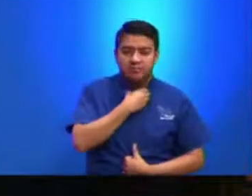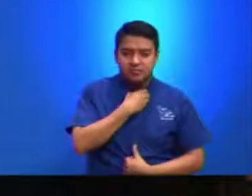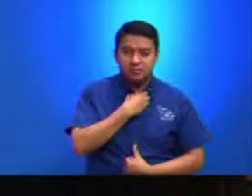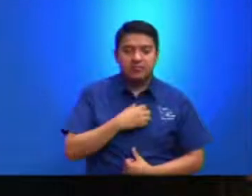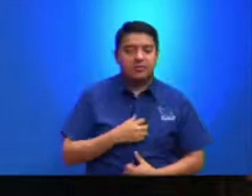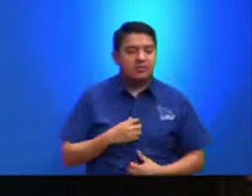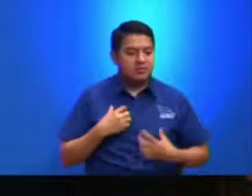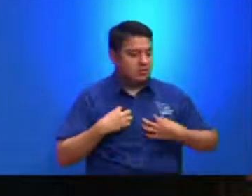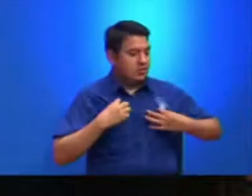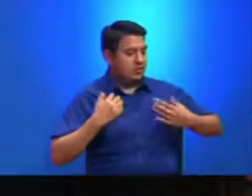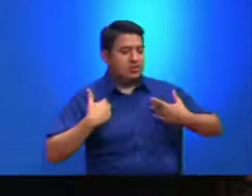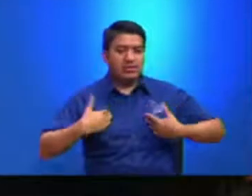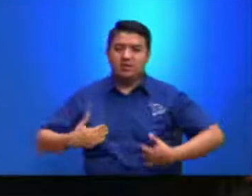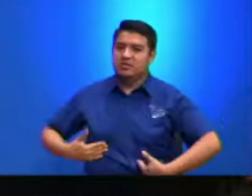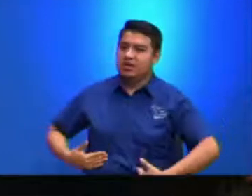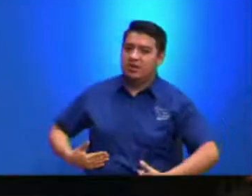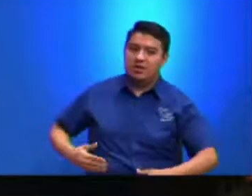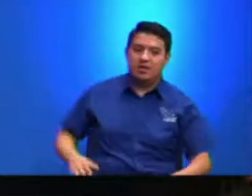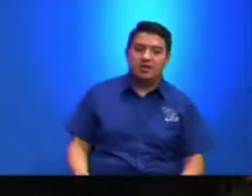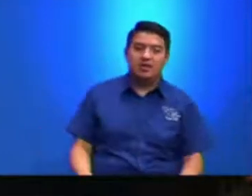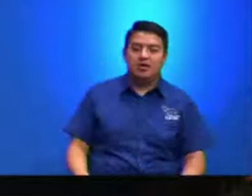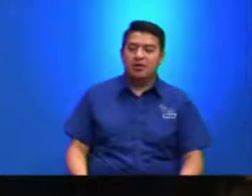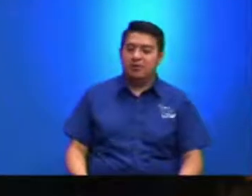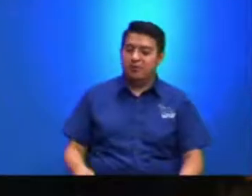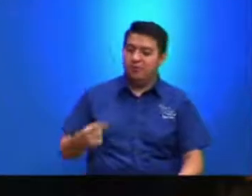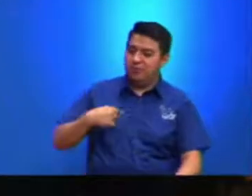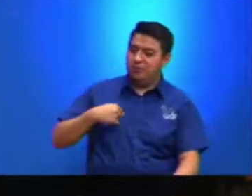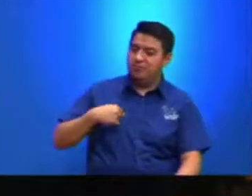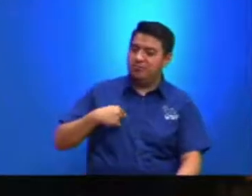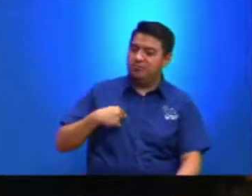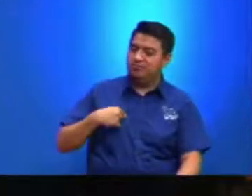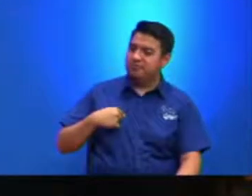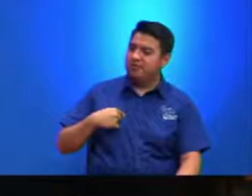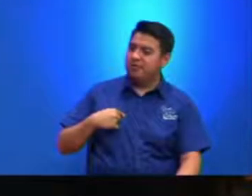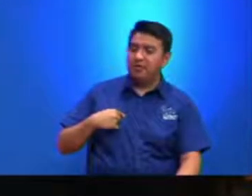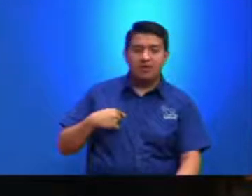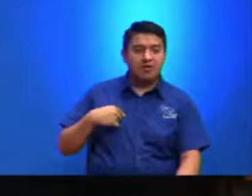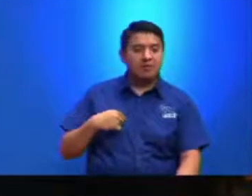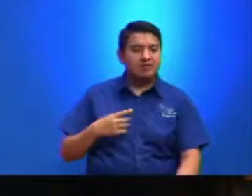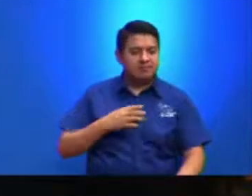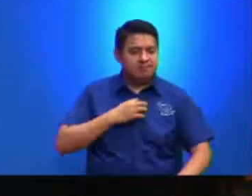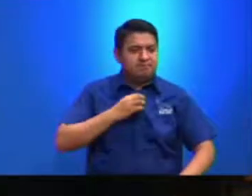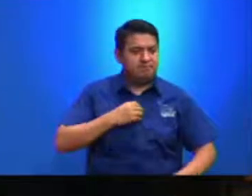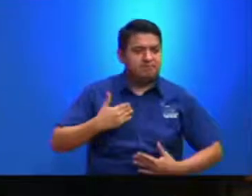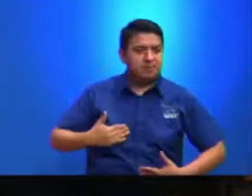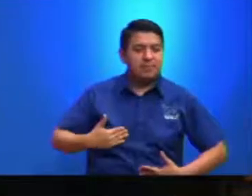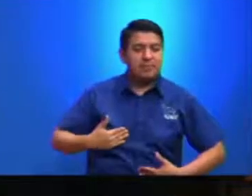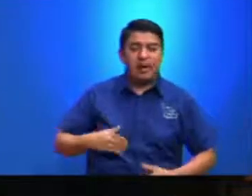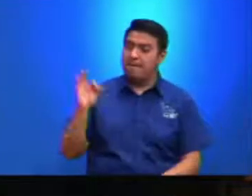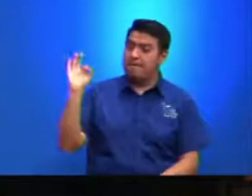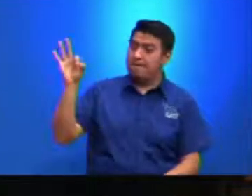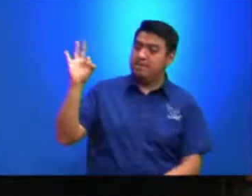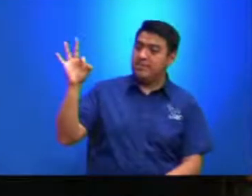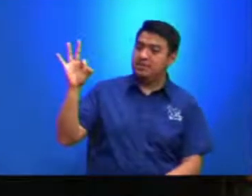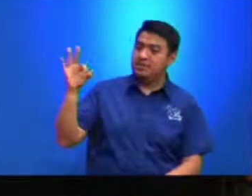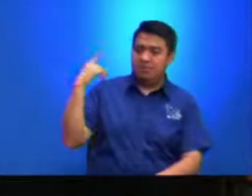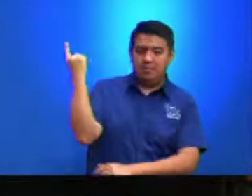miro como pastor de gente importante. Sí, le dijo